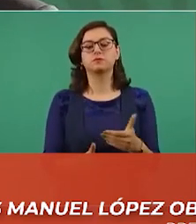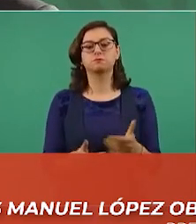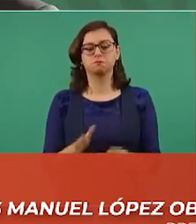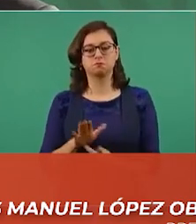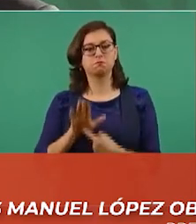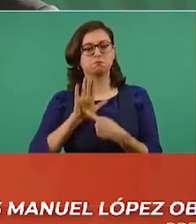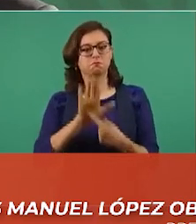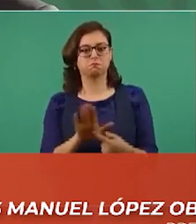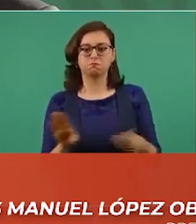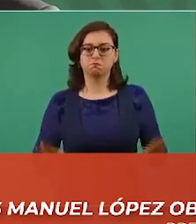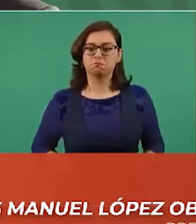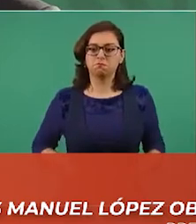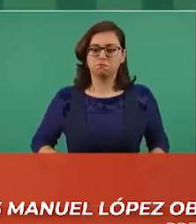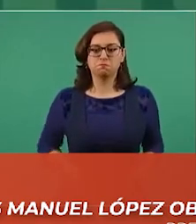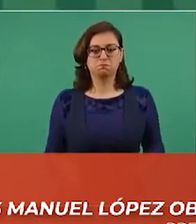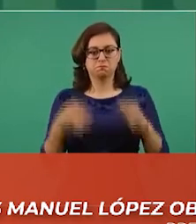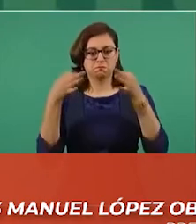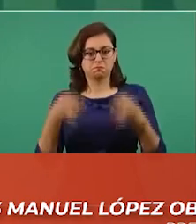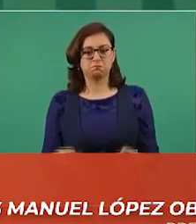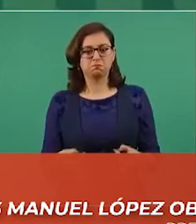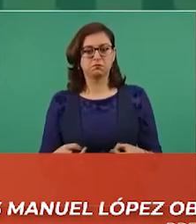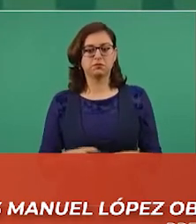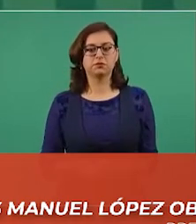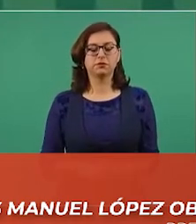ejemplo mundial